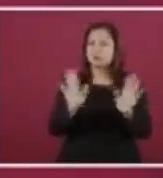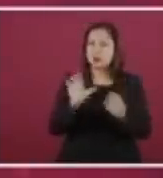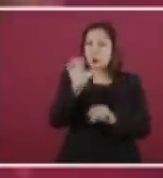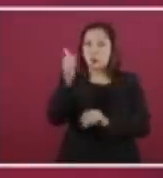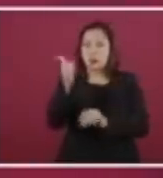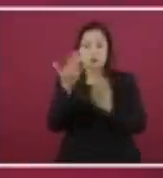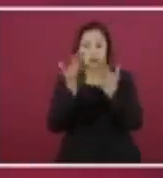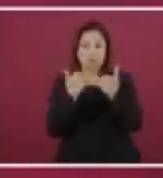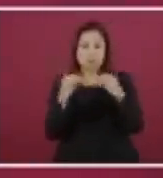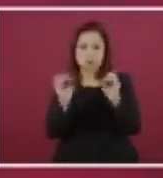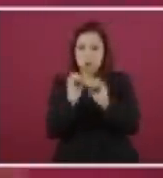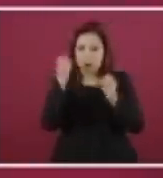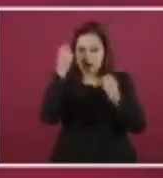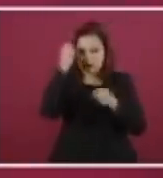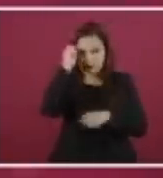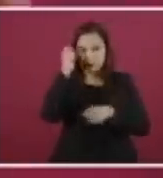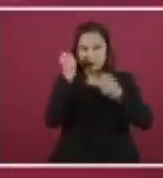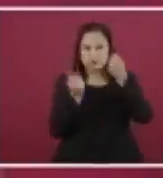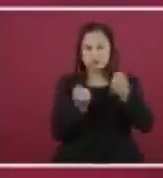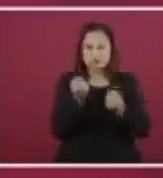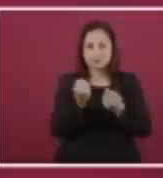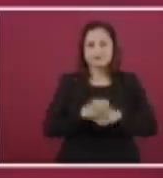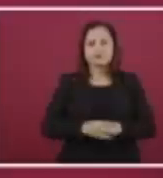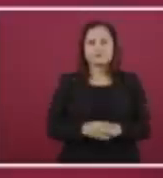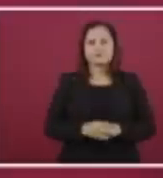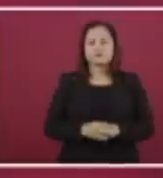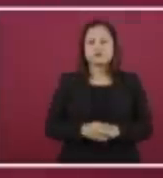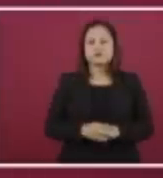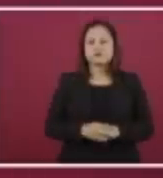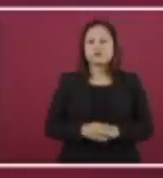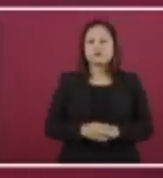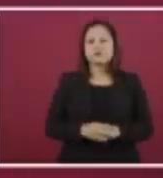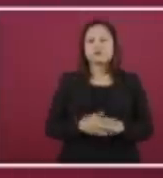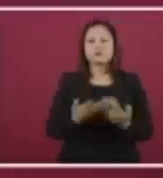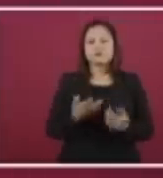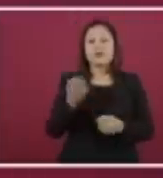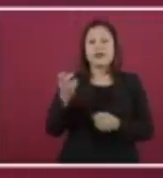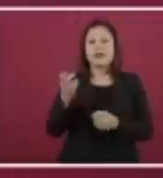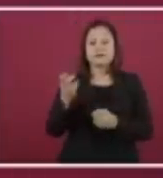Entonces, todo eso va a significar más ahorros.